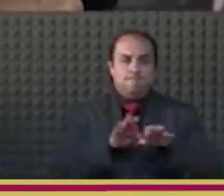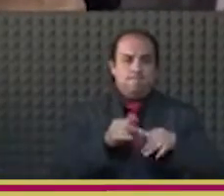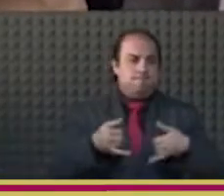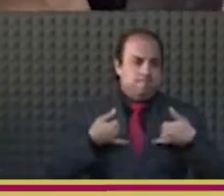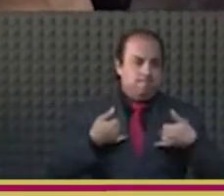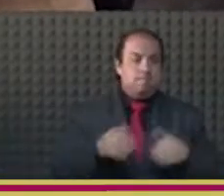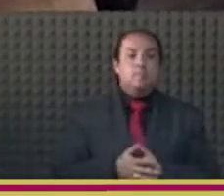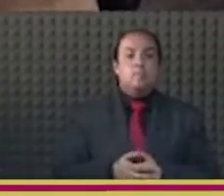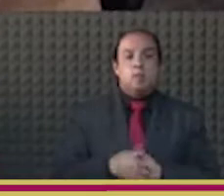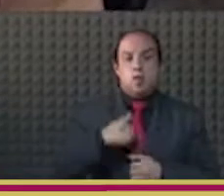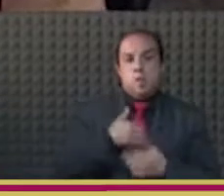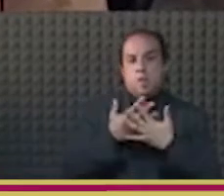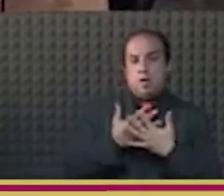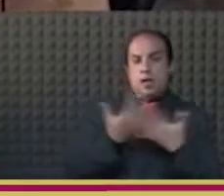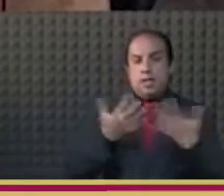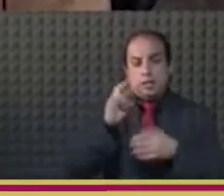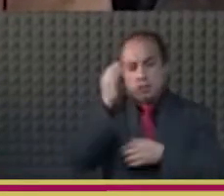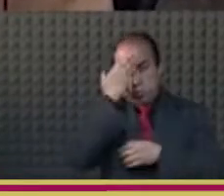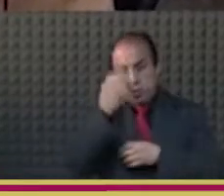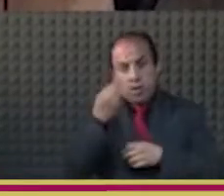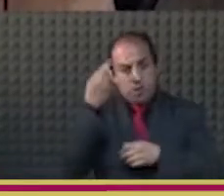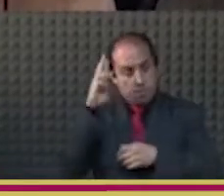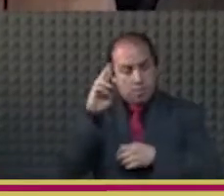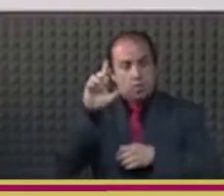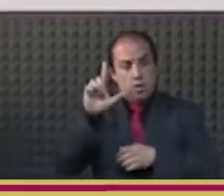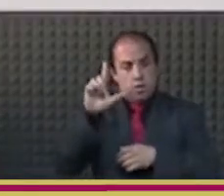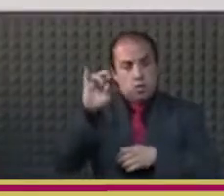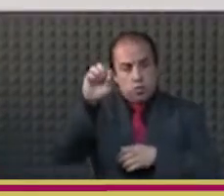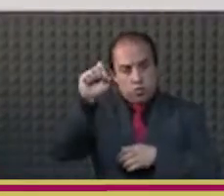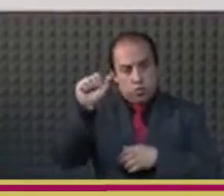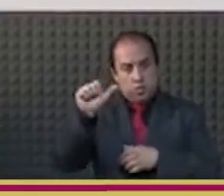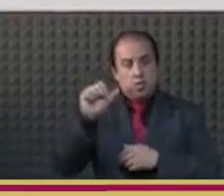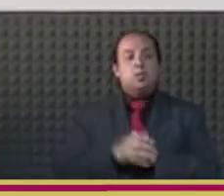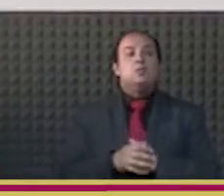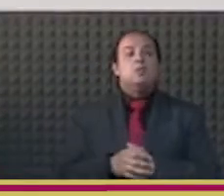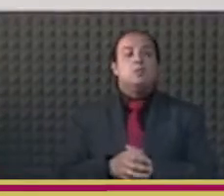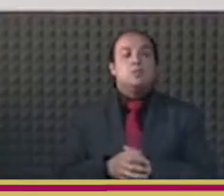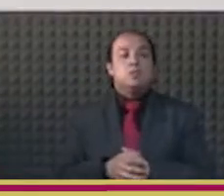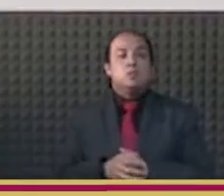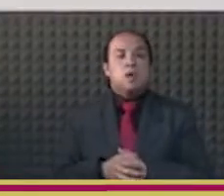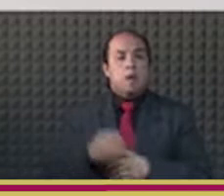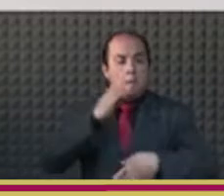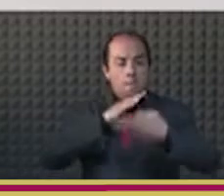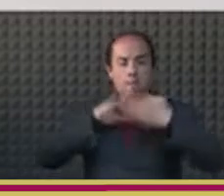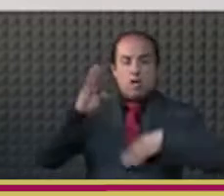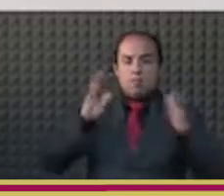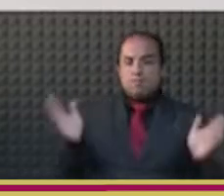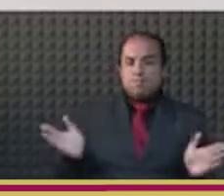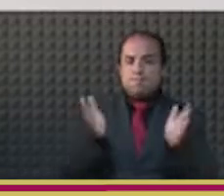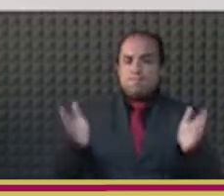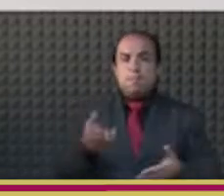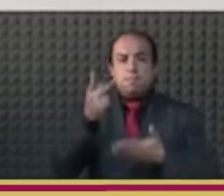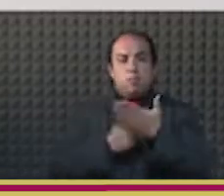Aquí me detengo para hacer un reconocimiento a la maestra Luisa María Alcalde, que de manera muy exitosa ha impulsado el